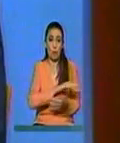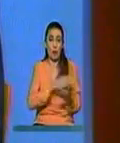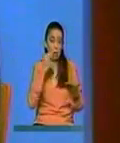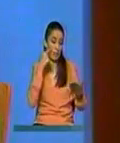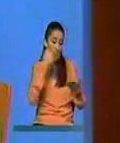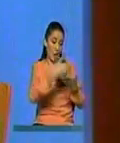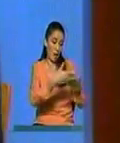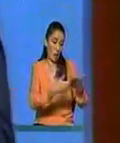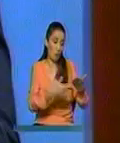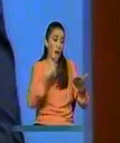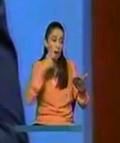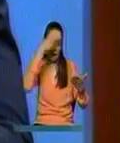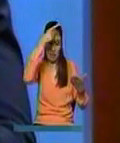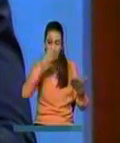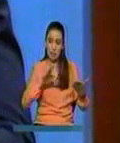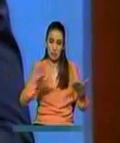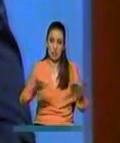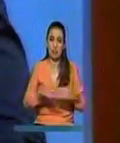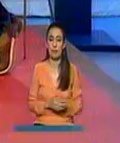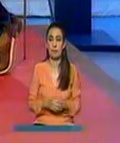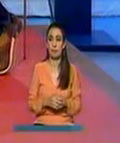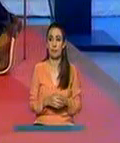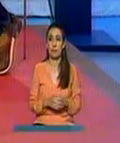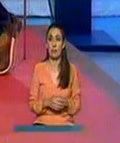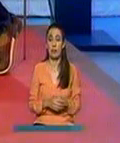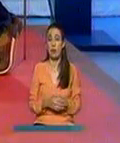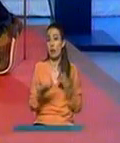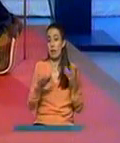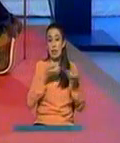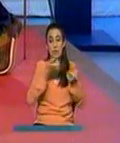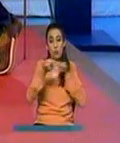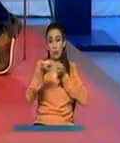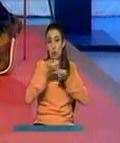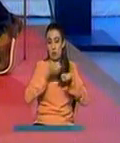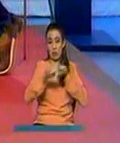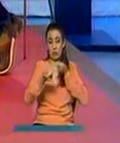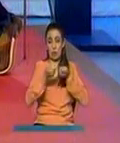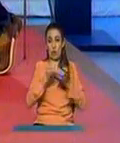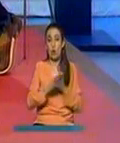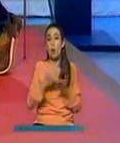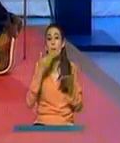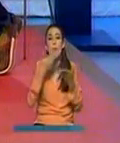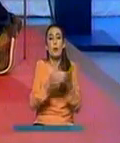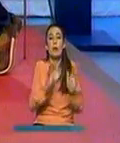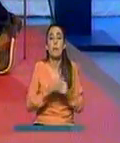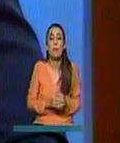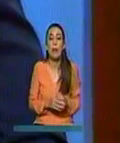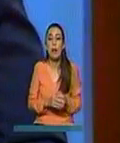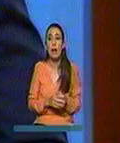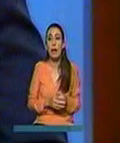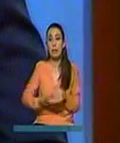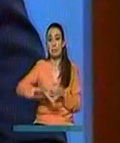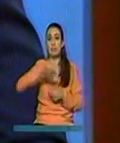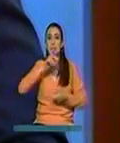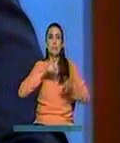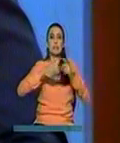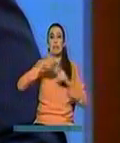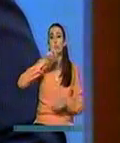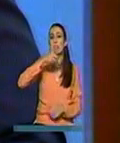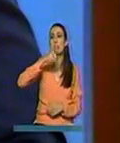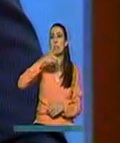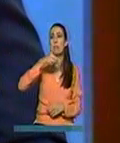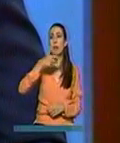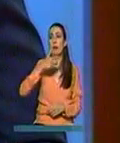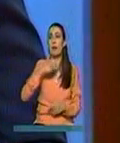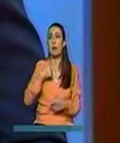decidan dónde lo puedes poner. Y establecer una regulación, ¿no? Y establecer una regulación. Por ejemplo, ahorita no te puedes tomar, suena